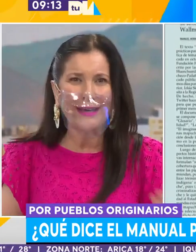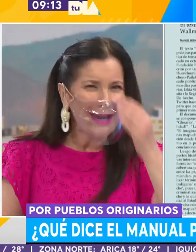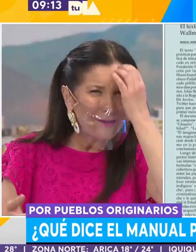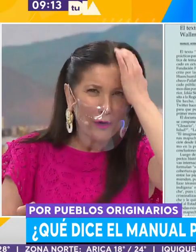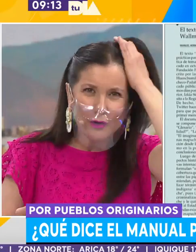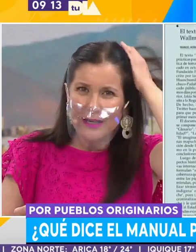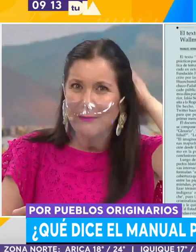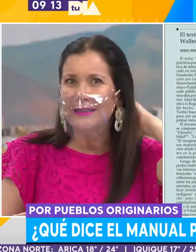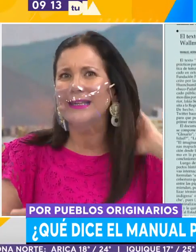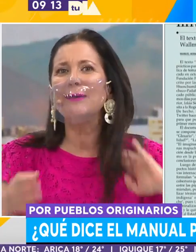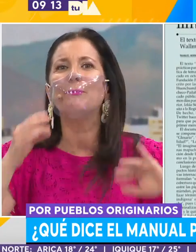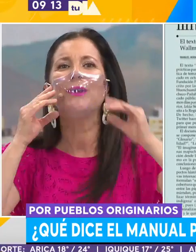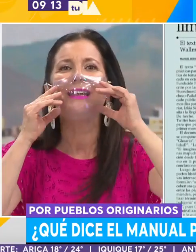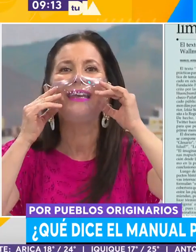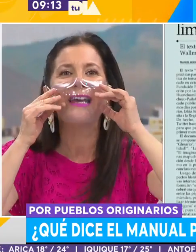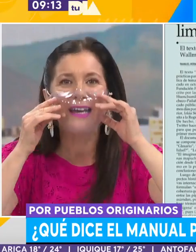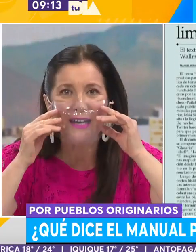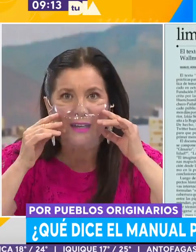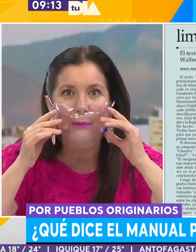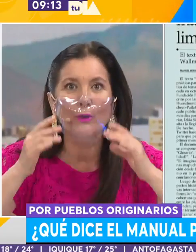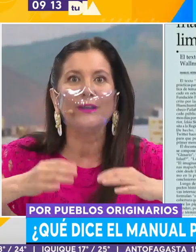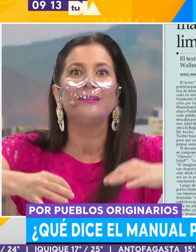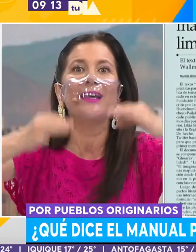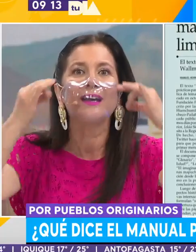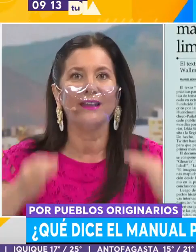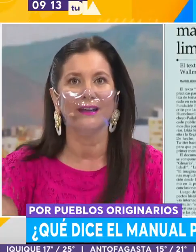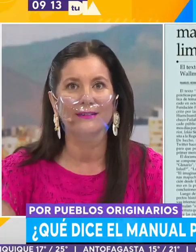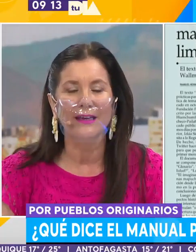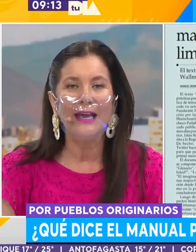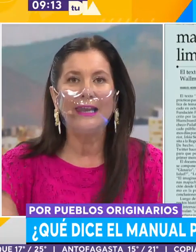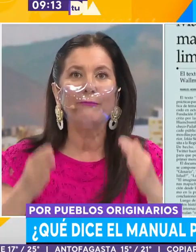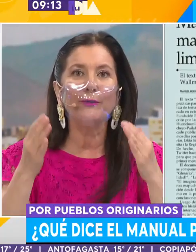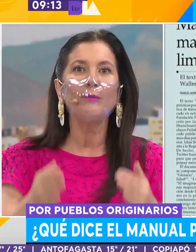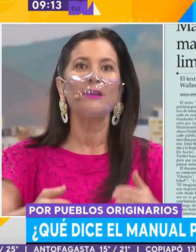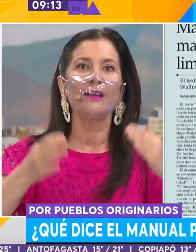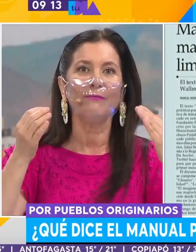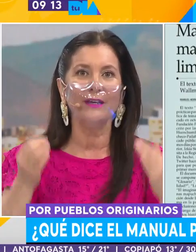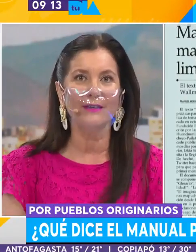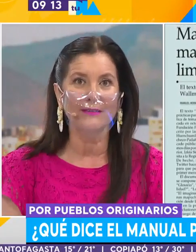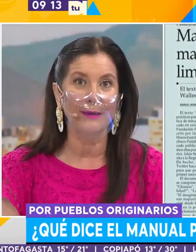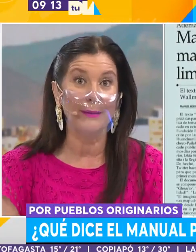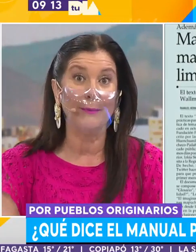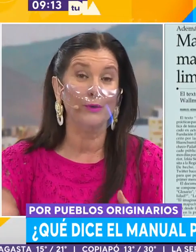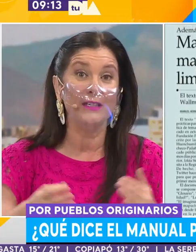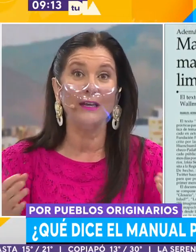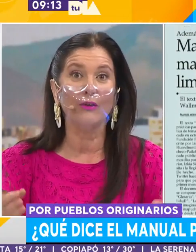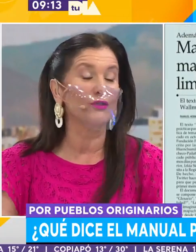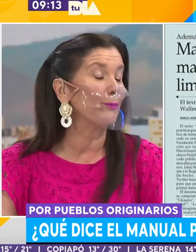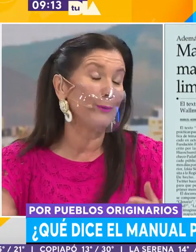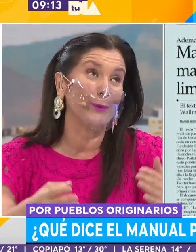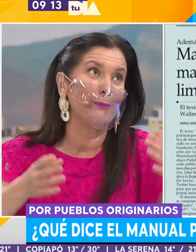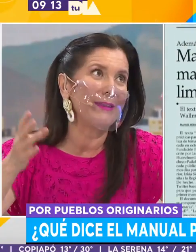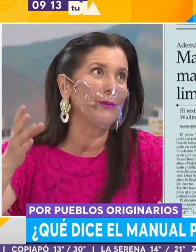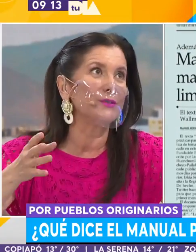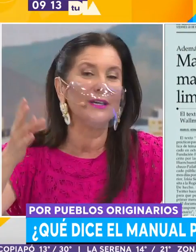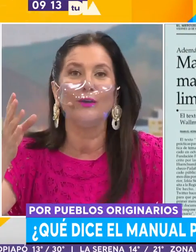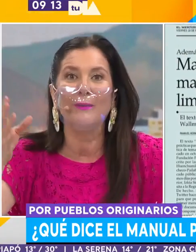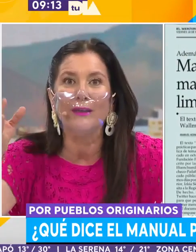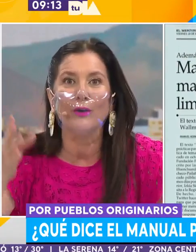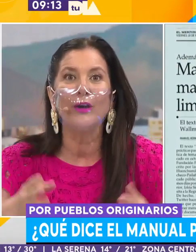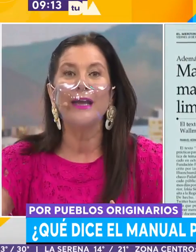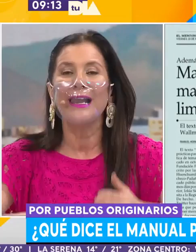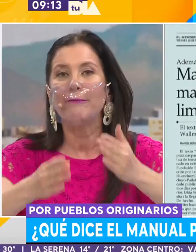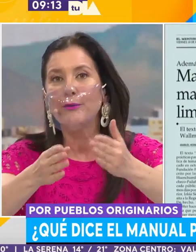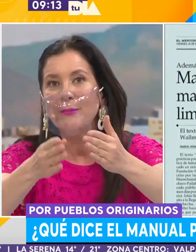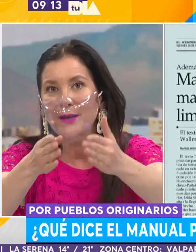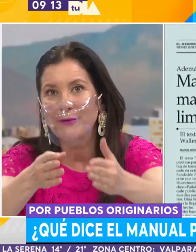ha habido, es que ha habido totalmente. ¿Quién puede negar que por décadas la forma de referirse, por siglos, no sé, por más de un siglo